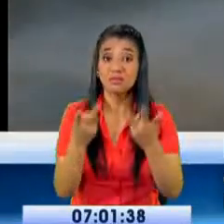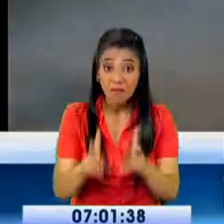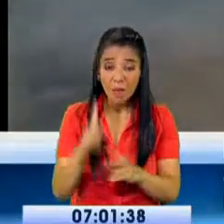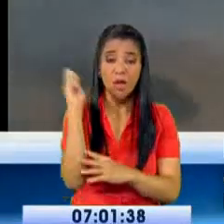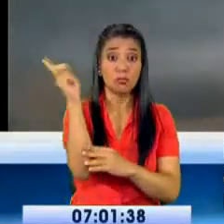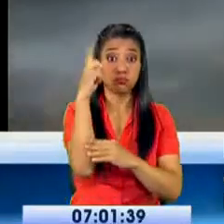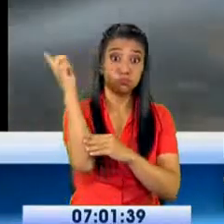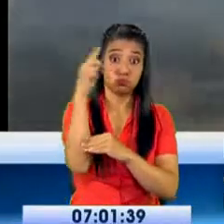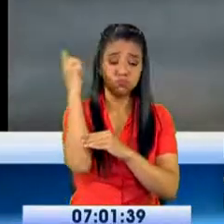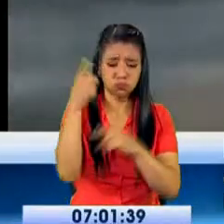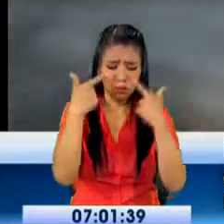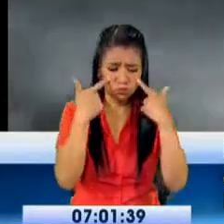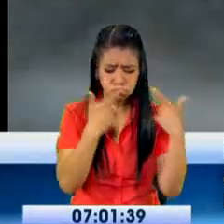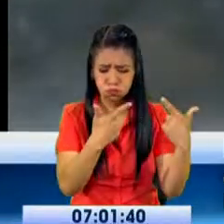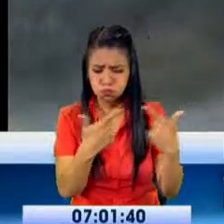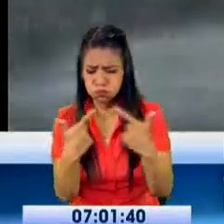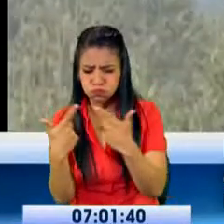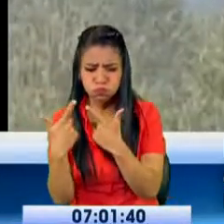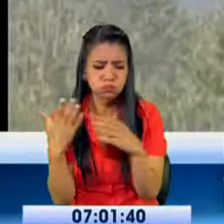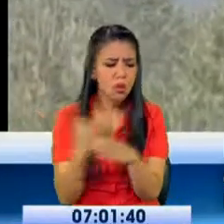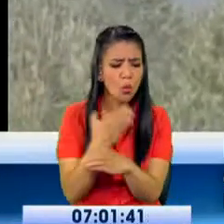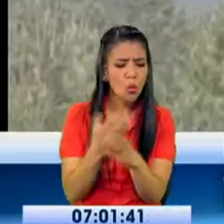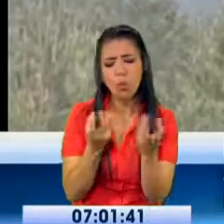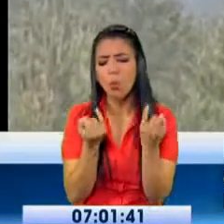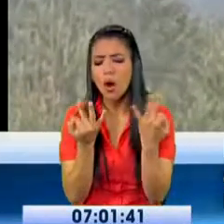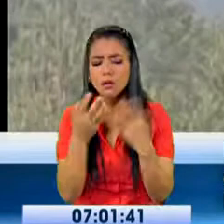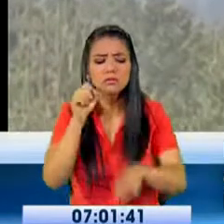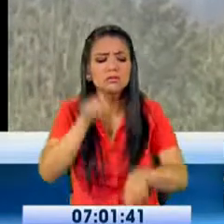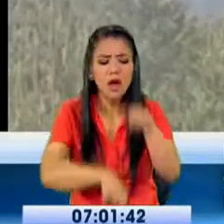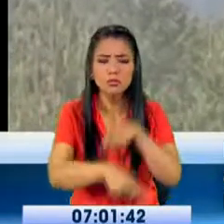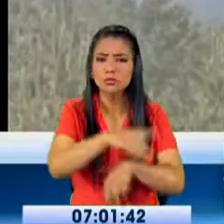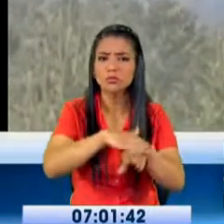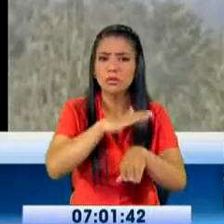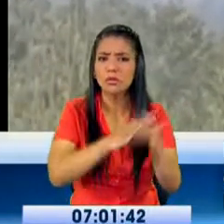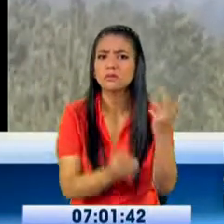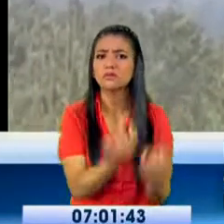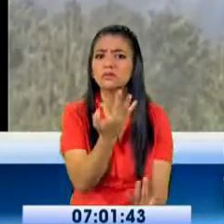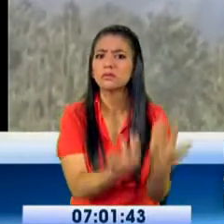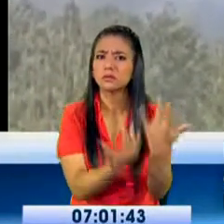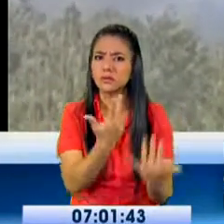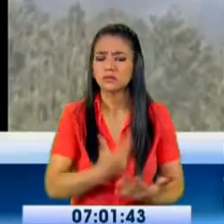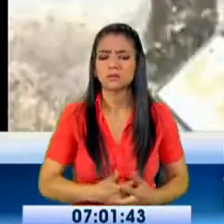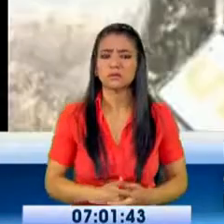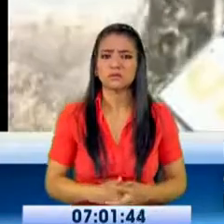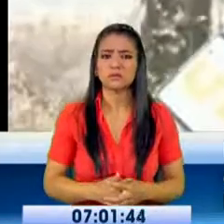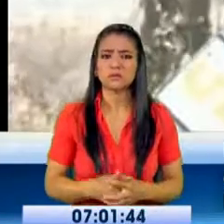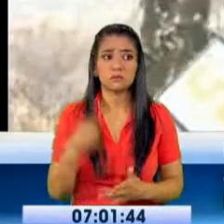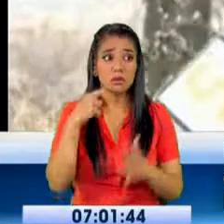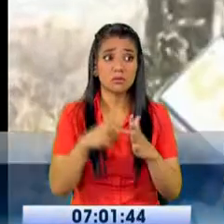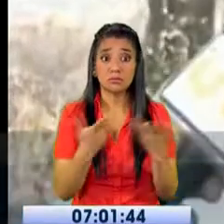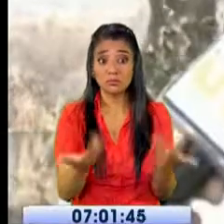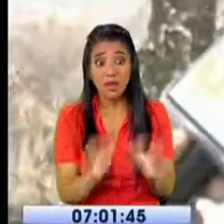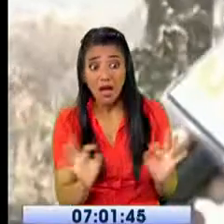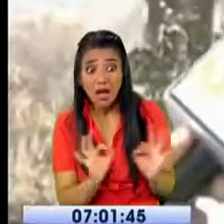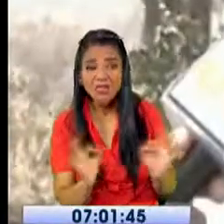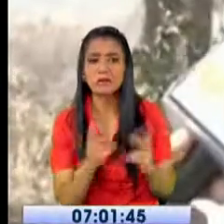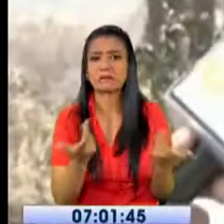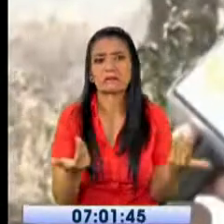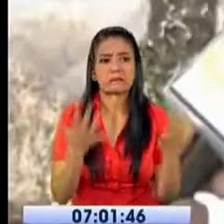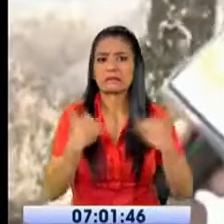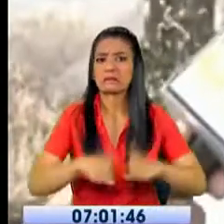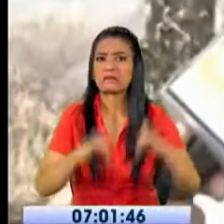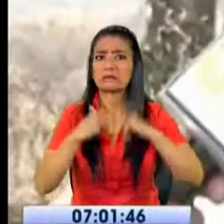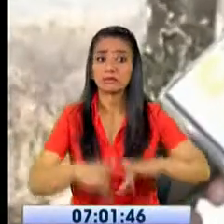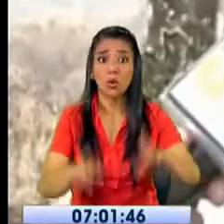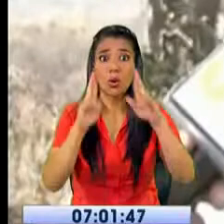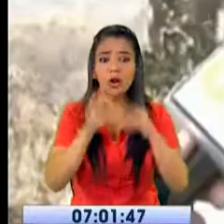sobrevuelo para constatar los daños que hasta el momento dejan los incendios. Si no se hace nada, esto va a continuar y ojalá no se nos pase para allá la